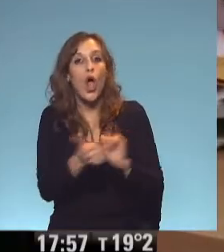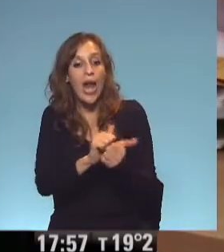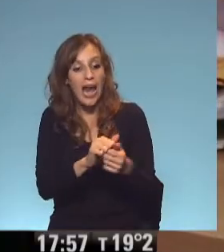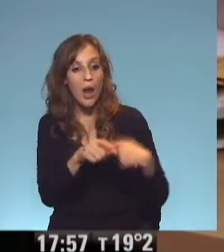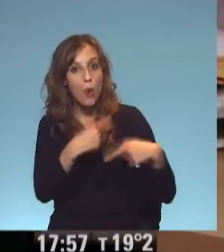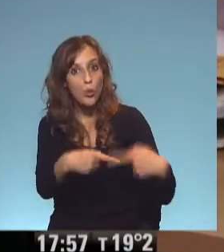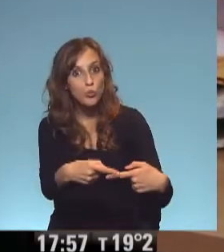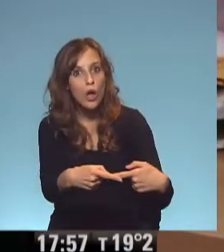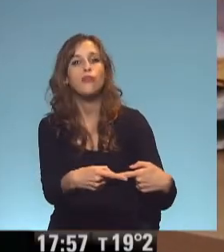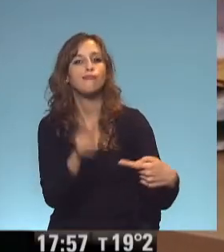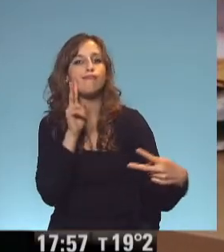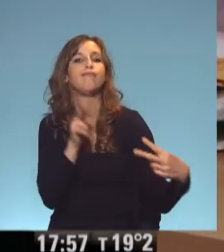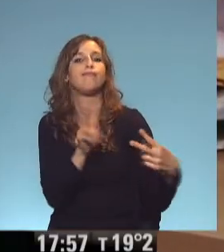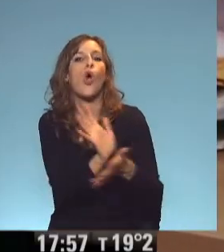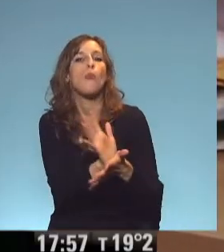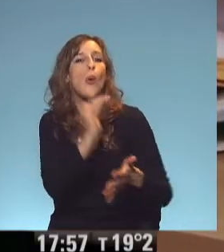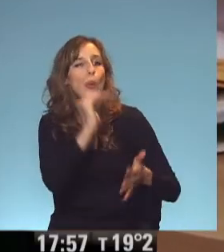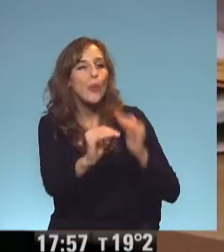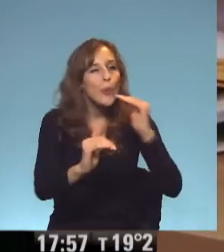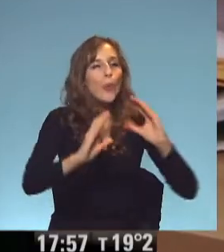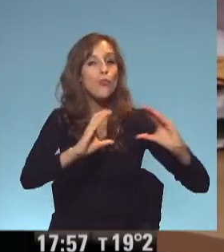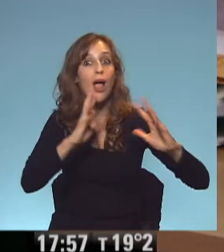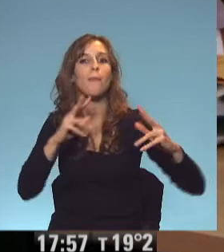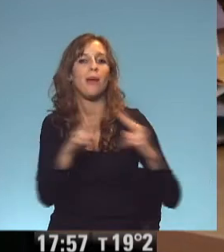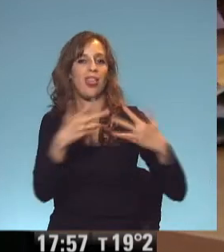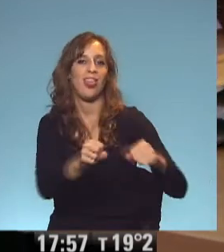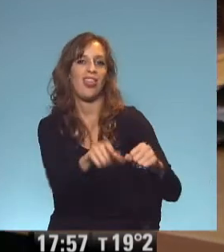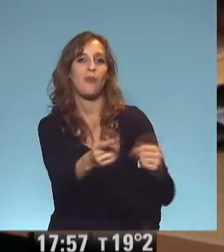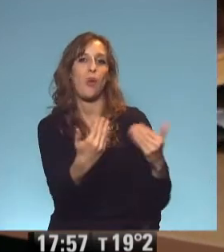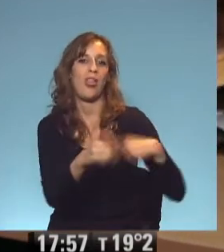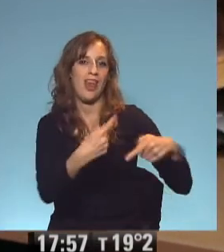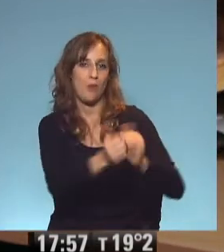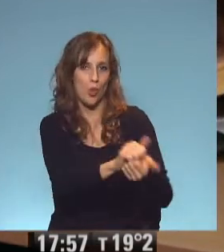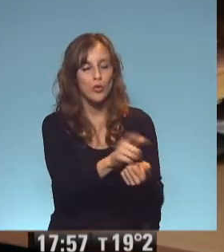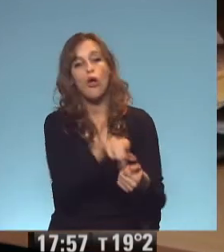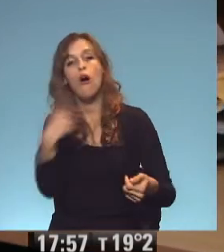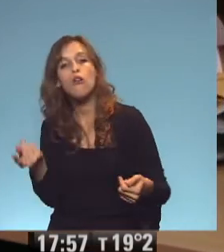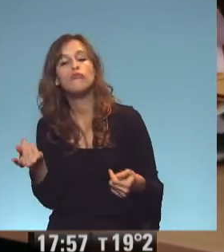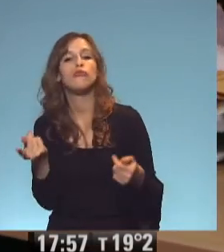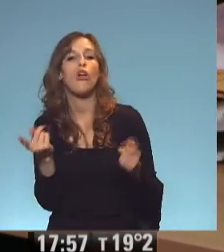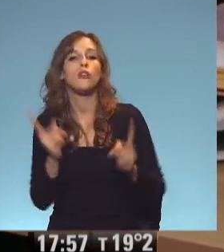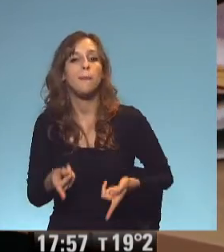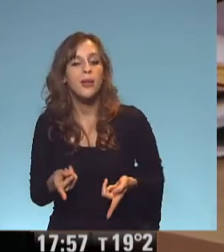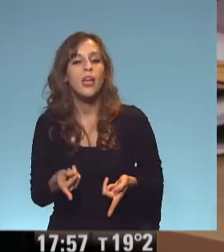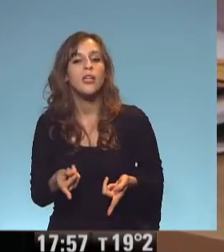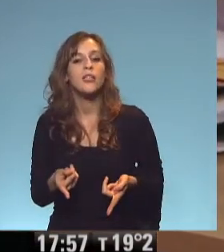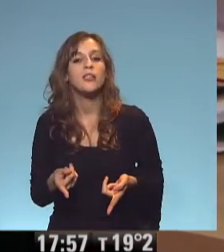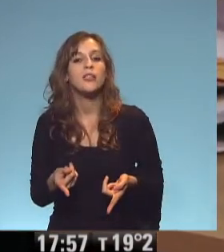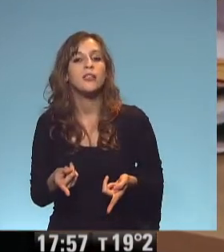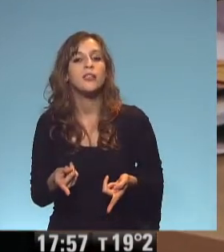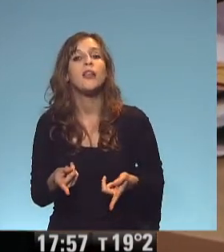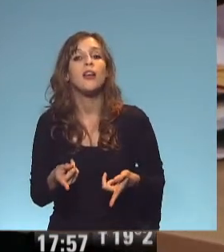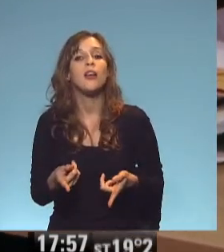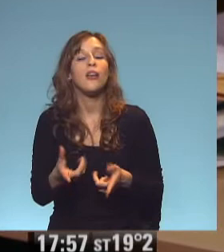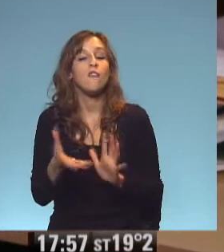para localizarse, el caso de los cantos de los machos de la ballena jorobada, que está bien estudiado, Después, bueno, también en Jorobadas tienen un tipo de